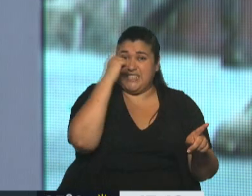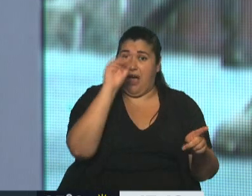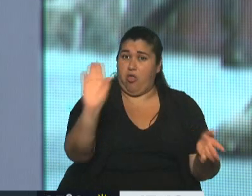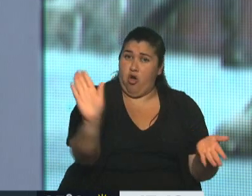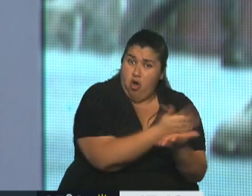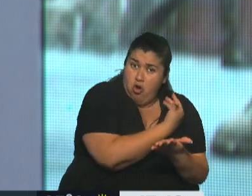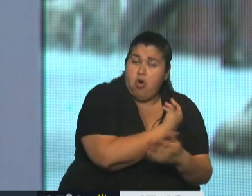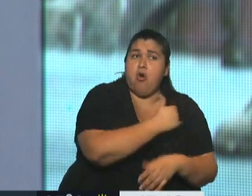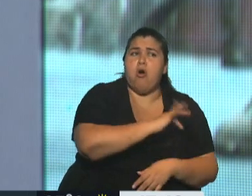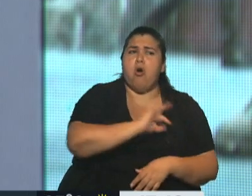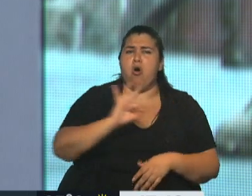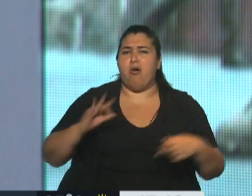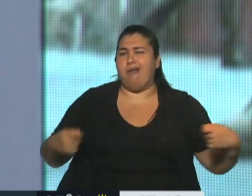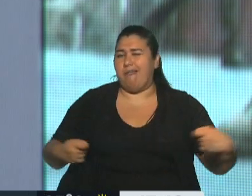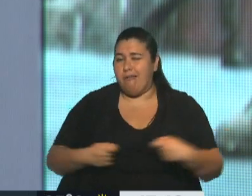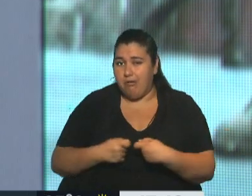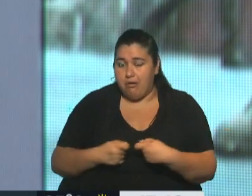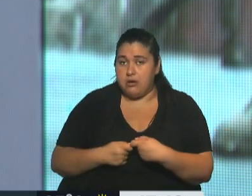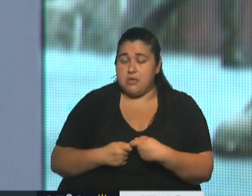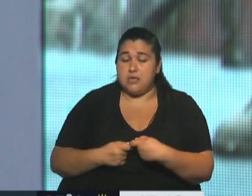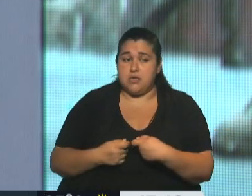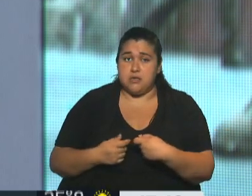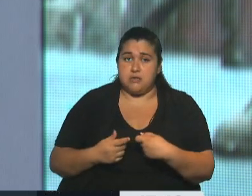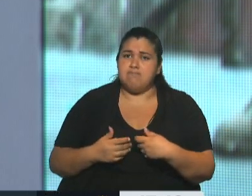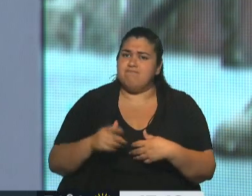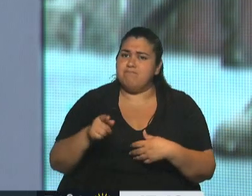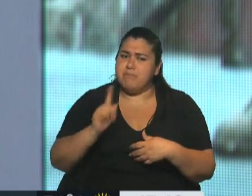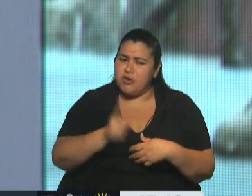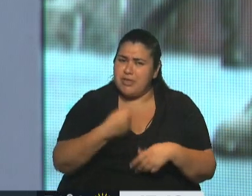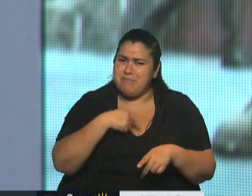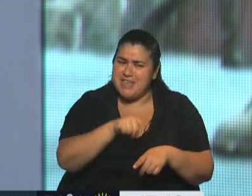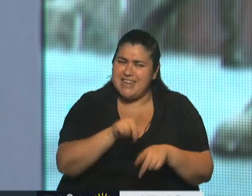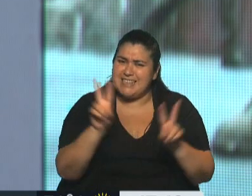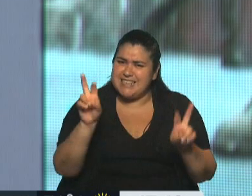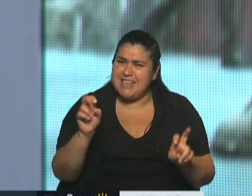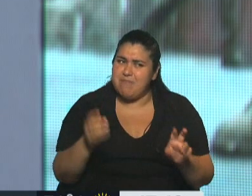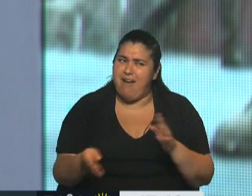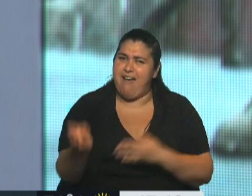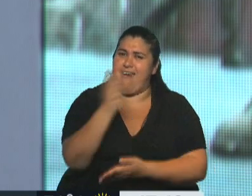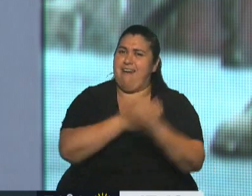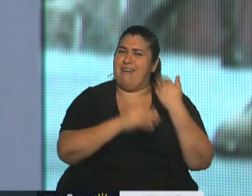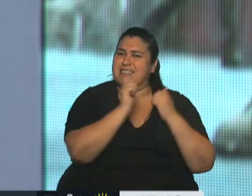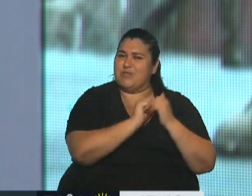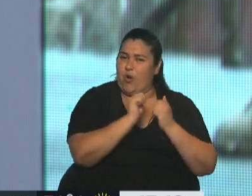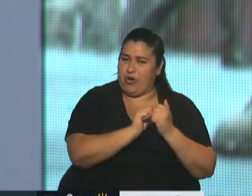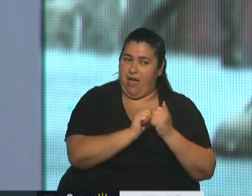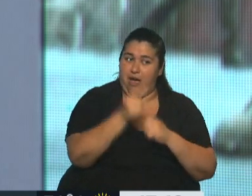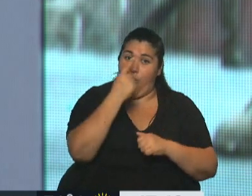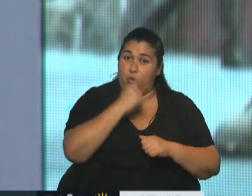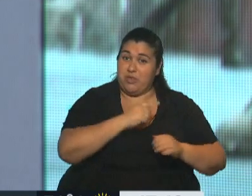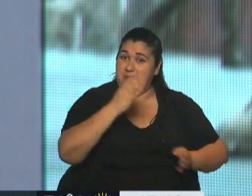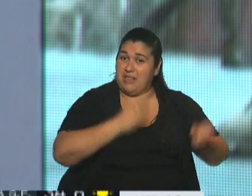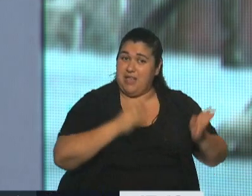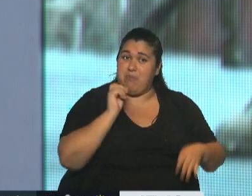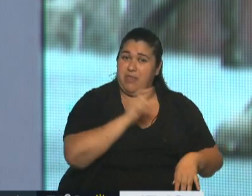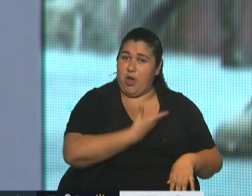quienes señalan esto remontan un poco más atrás en el tiempo y dicen, ya desde los tiempos del último correísmo, a partir de toda esta estrategia